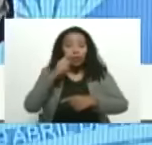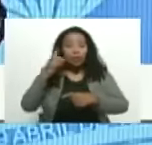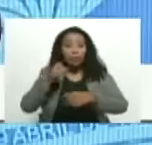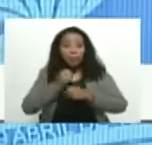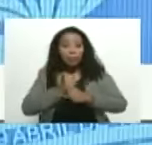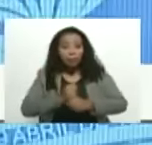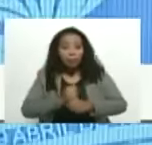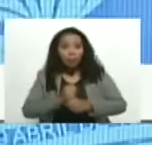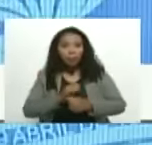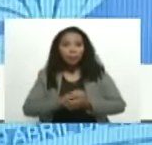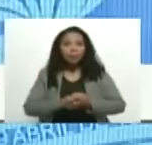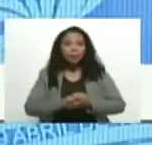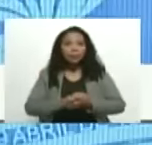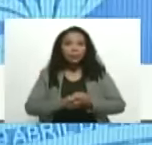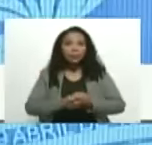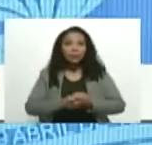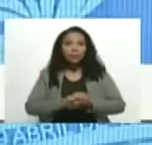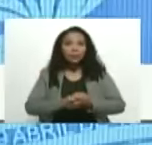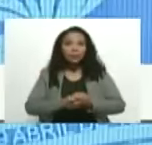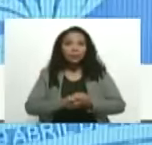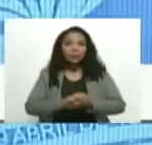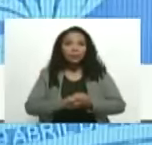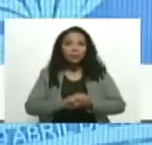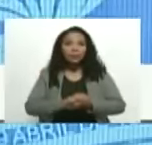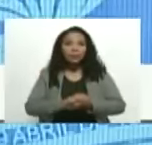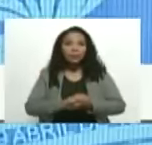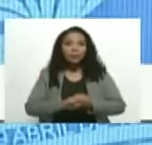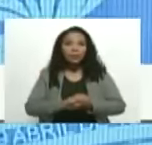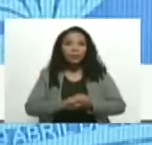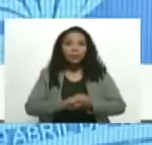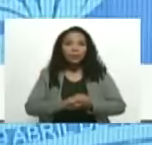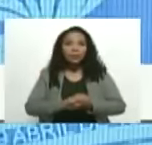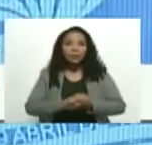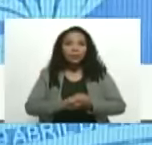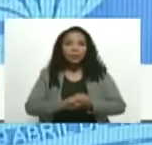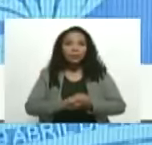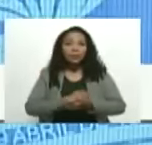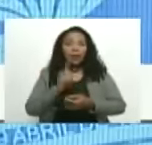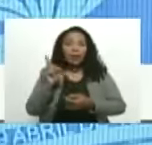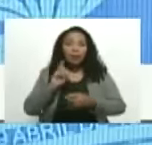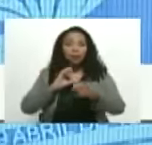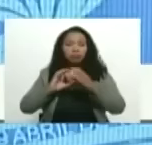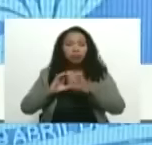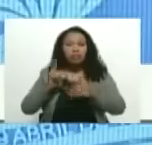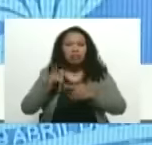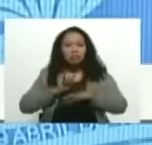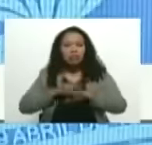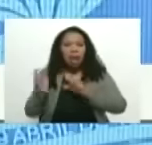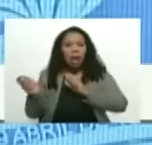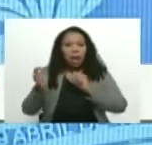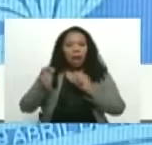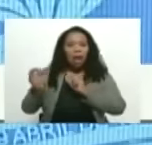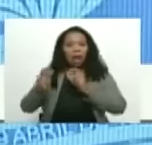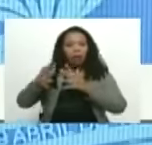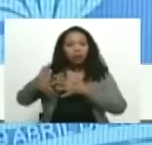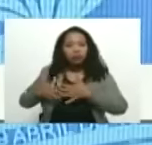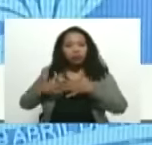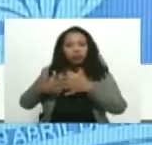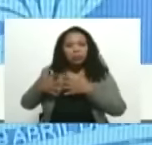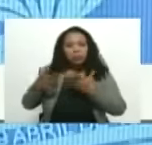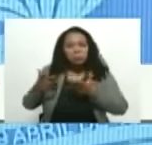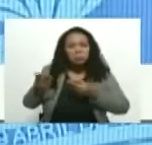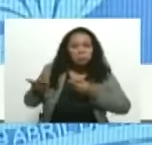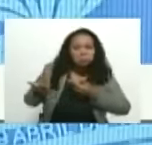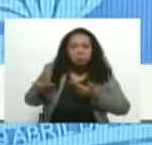que ocurra. Tiene que ver con estos acuerdos y estas conversaciones que se están teniendo con Estados Unidos, sin